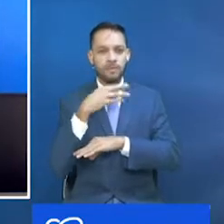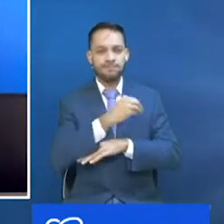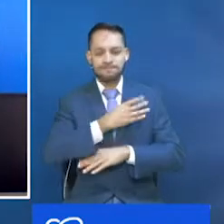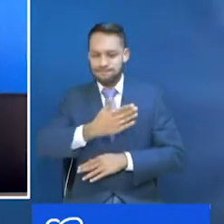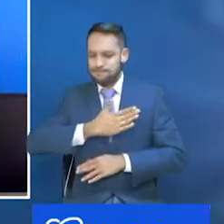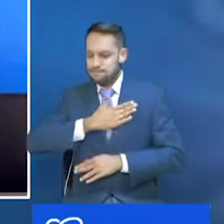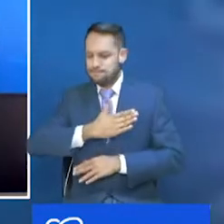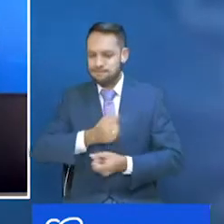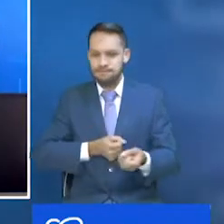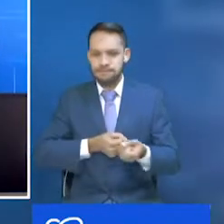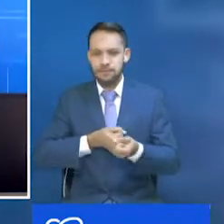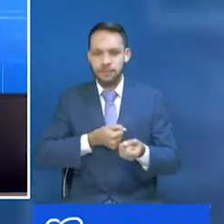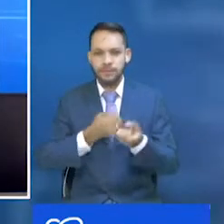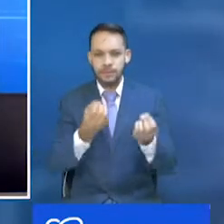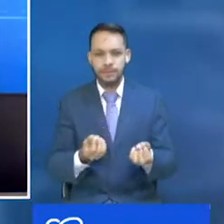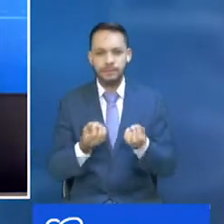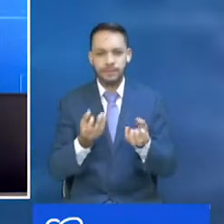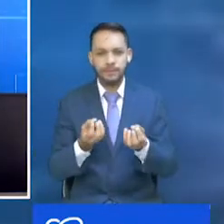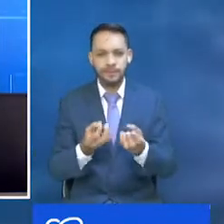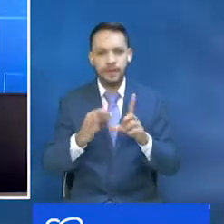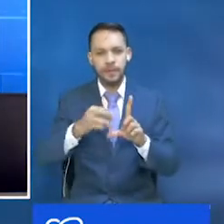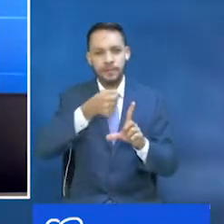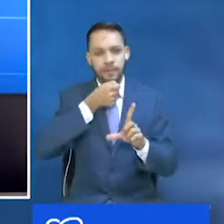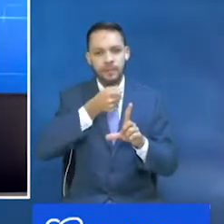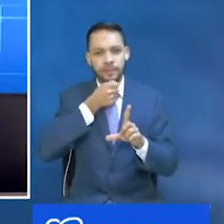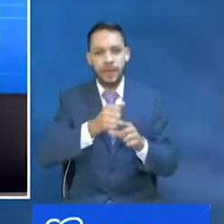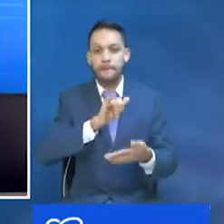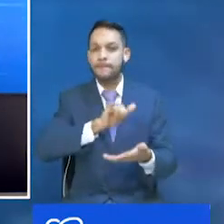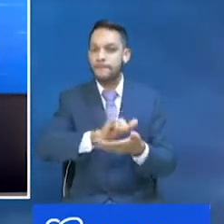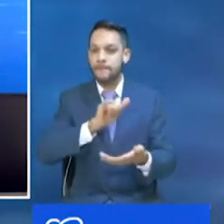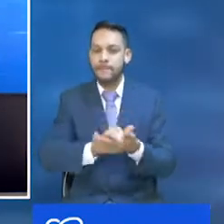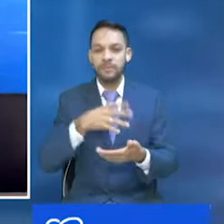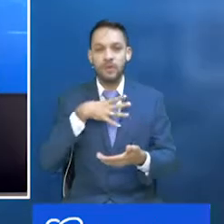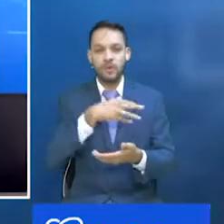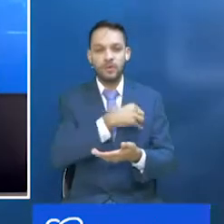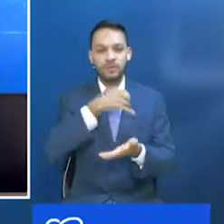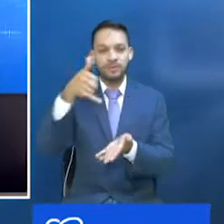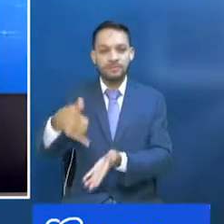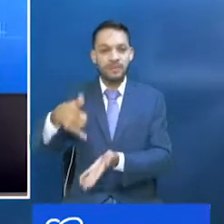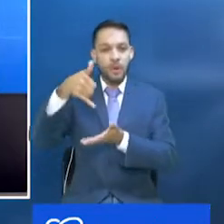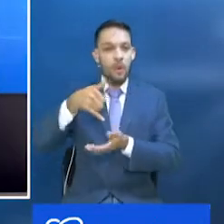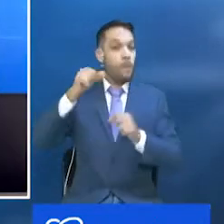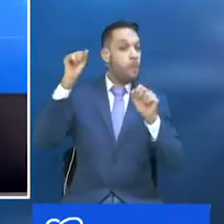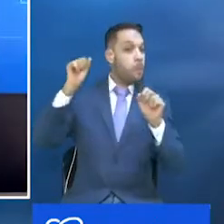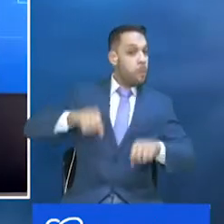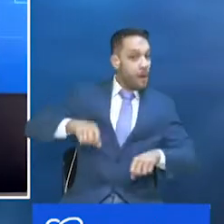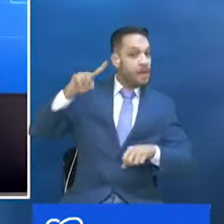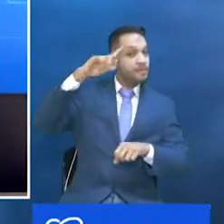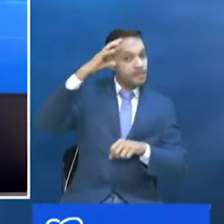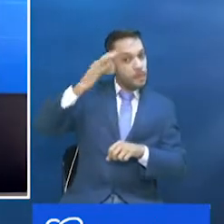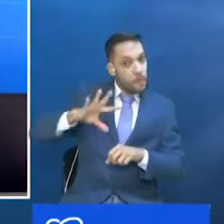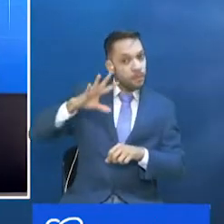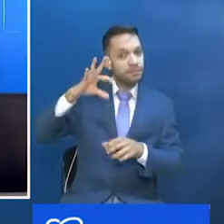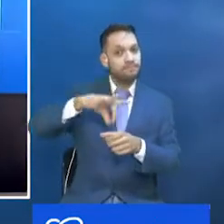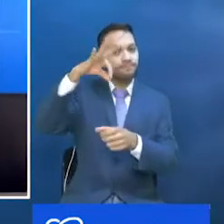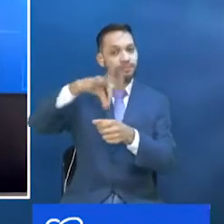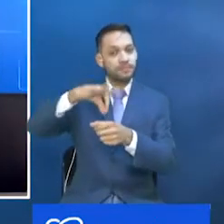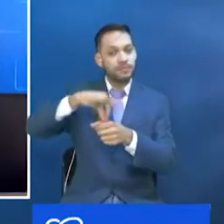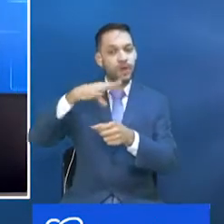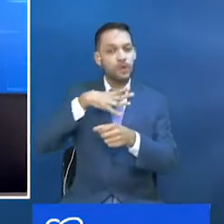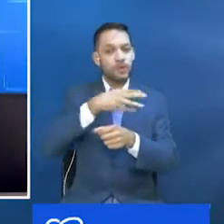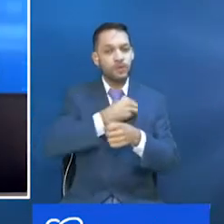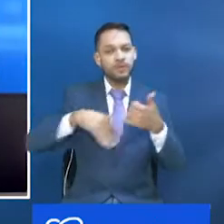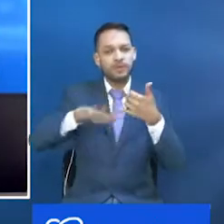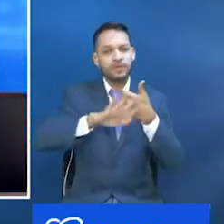honor acompañarles cada noche con toda la información y así como se lo dice estamos nominados a los premios india catalina a la altura de los mejores informativos de nuestro